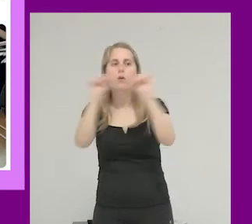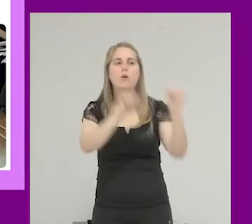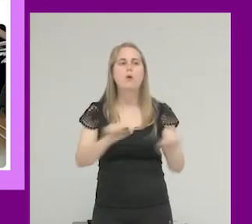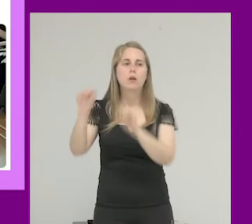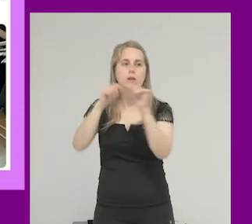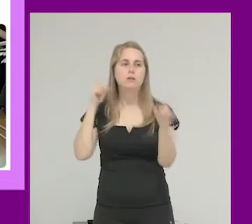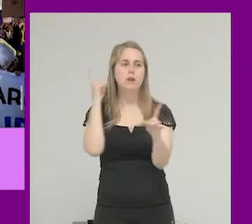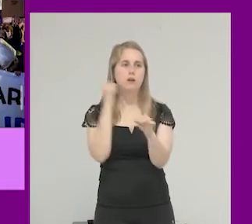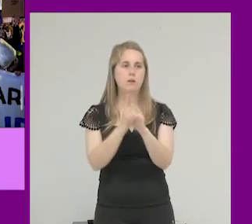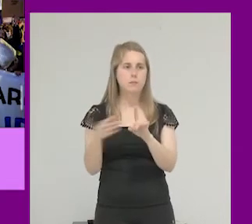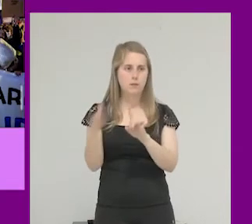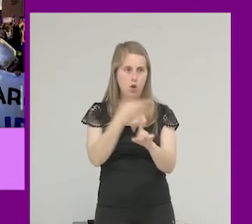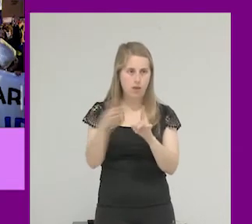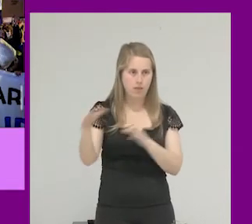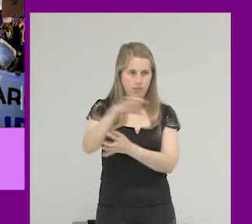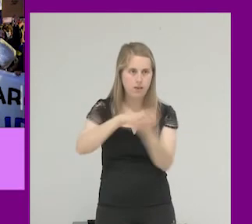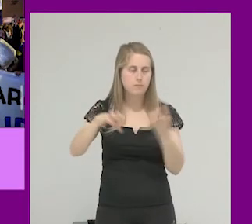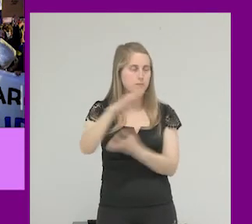sexista.